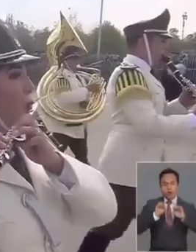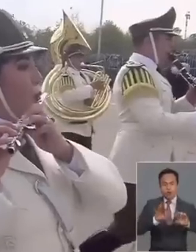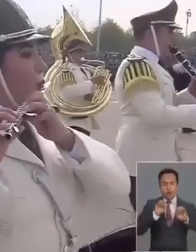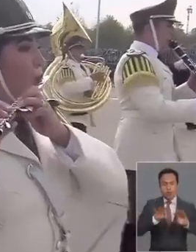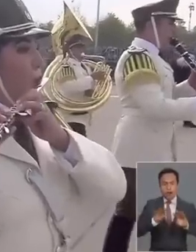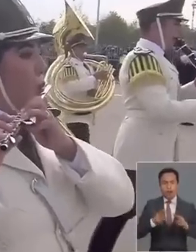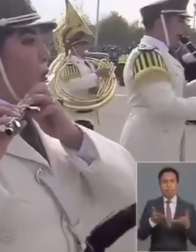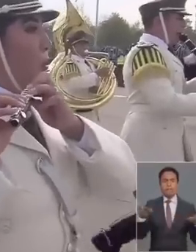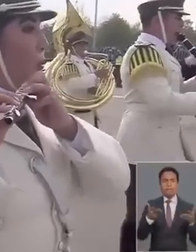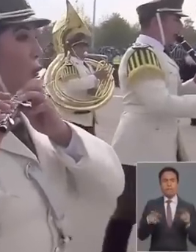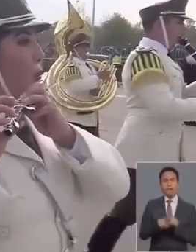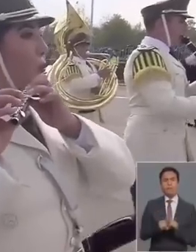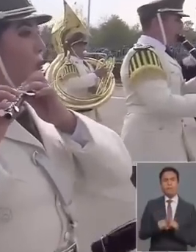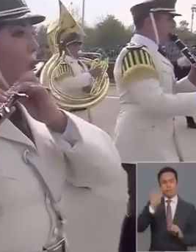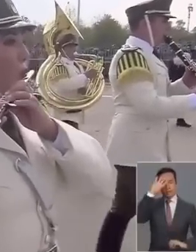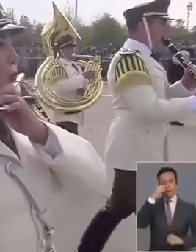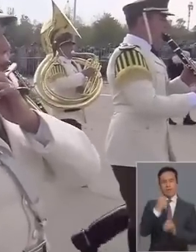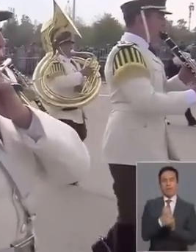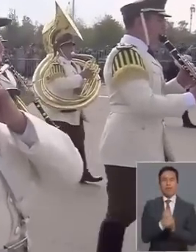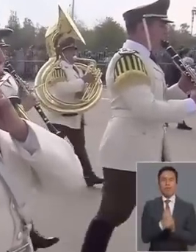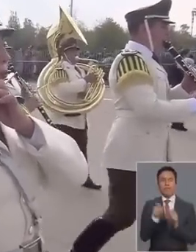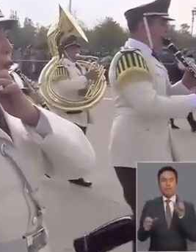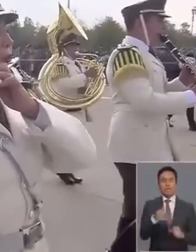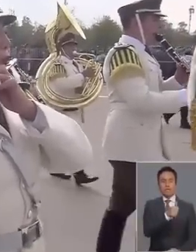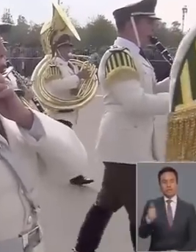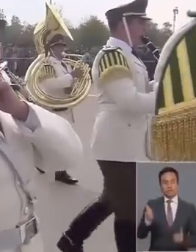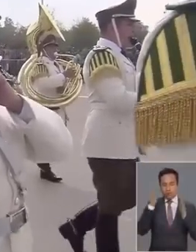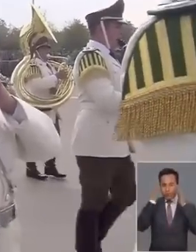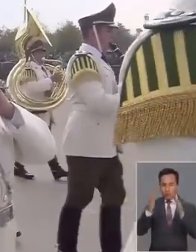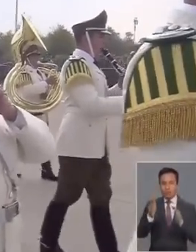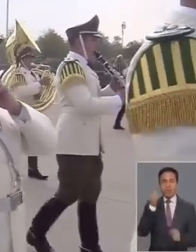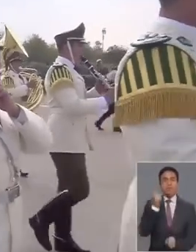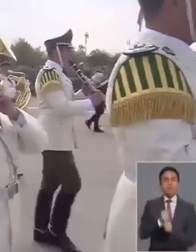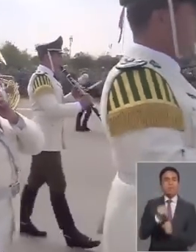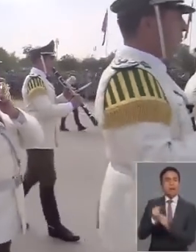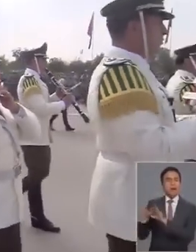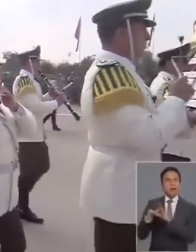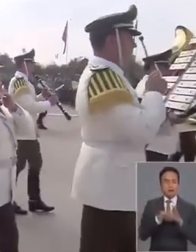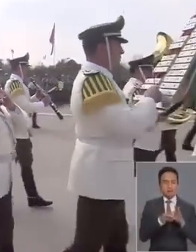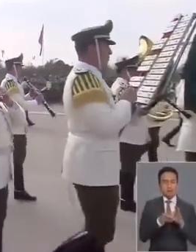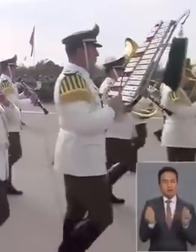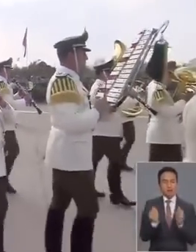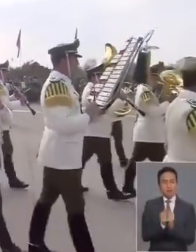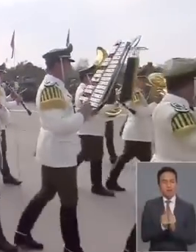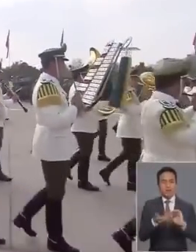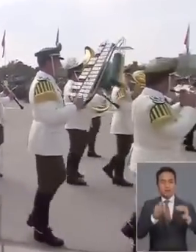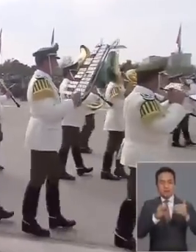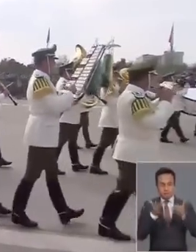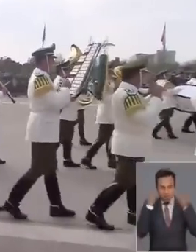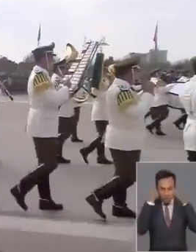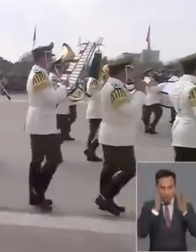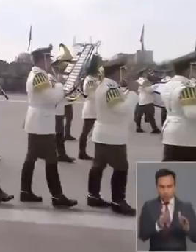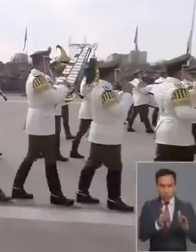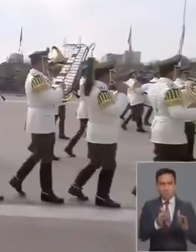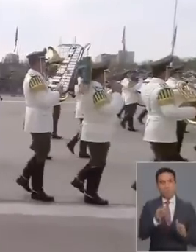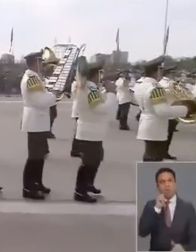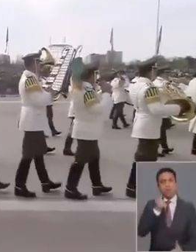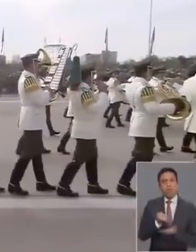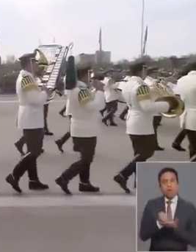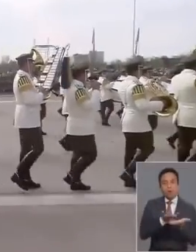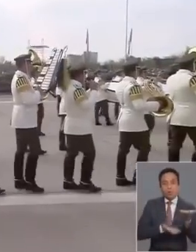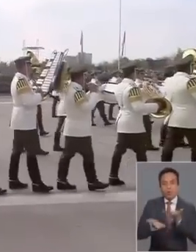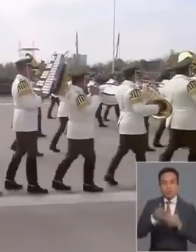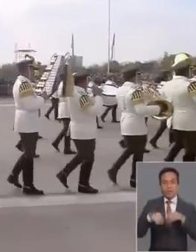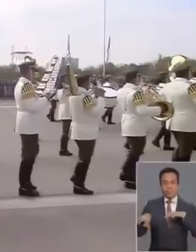está súper bueno. Porque aquí dice estilo y colores del uniforme. Es una réplica del que usaba el regimiento de granaderos imperiales alemán con